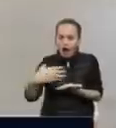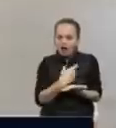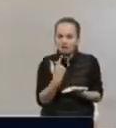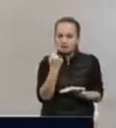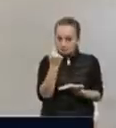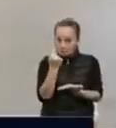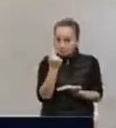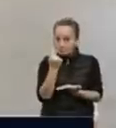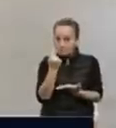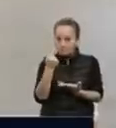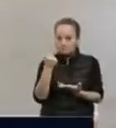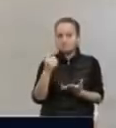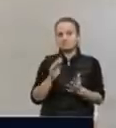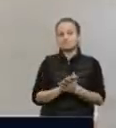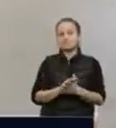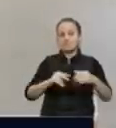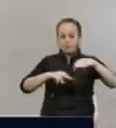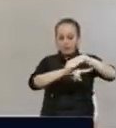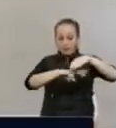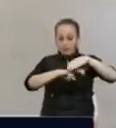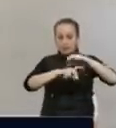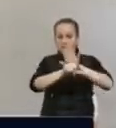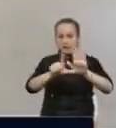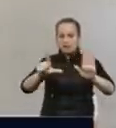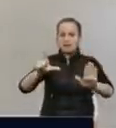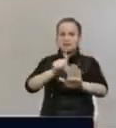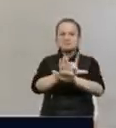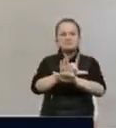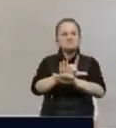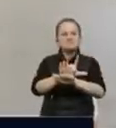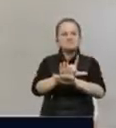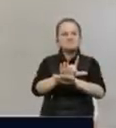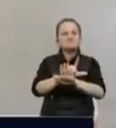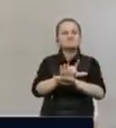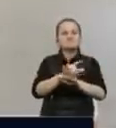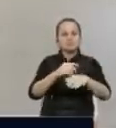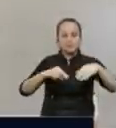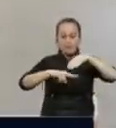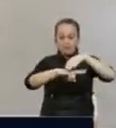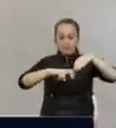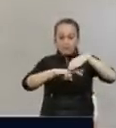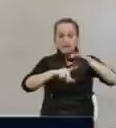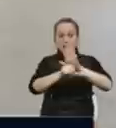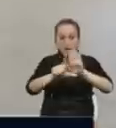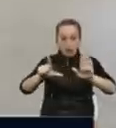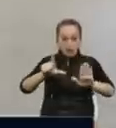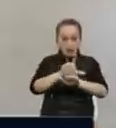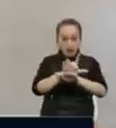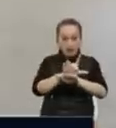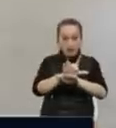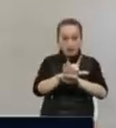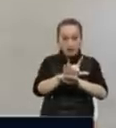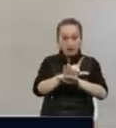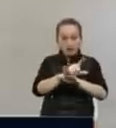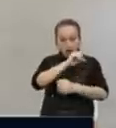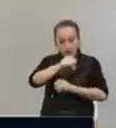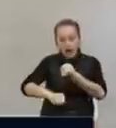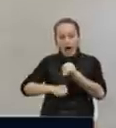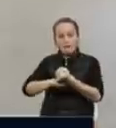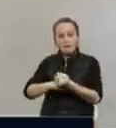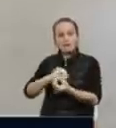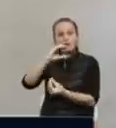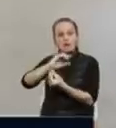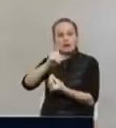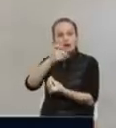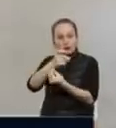Y a la minería ilegal están dedicadas esas, la minería ilegal que sirve al Clan del Golfo,